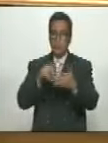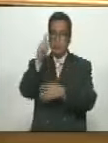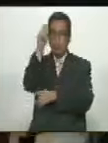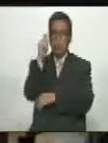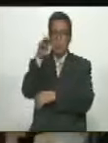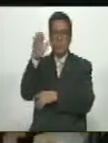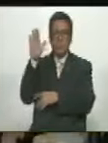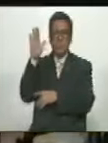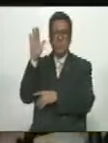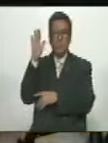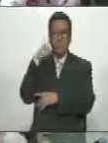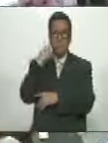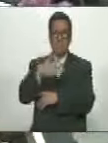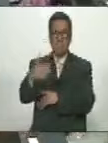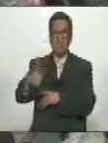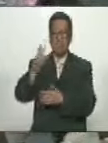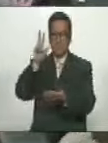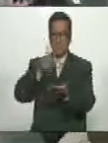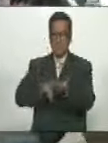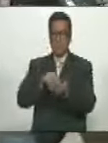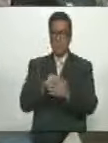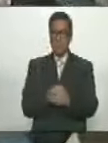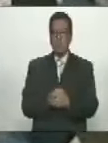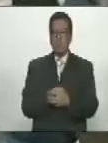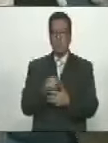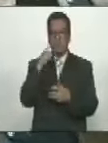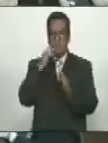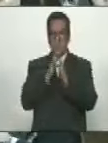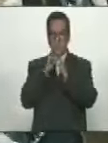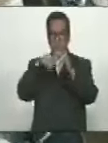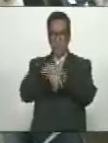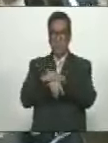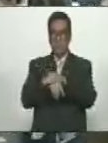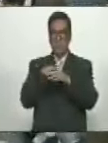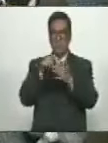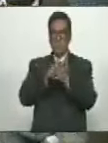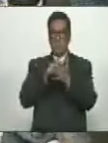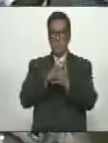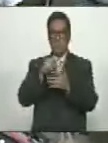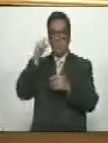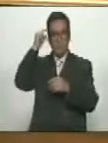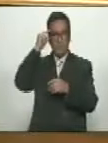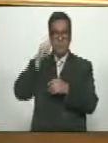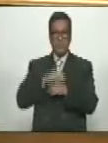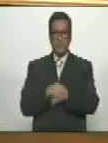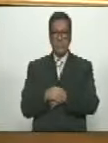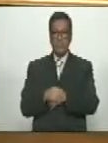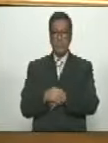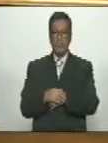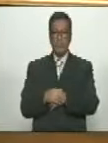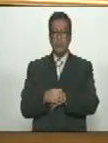señal de costumbre. Queda aprobado. Por favor, secretaria, sírvanse a incluir el punto en el orden del día.